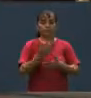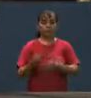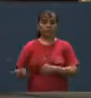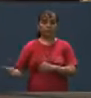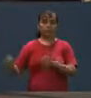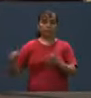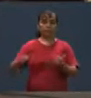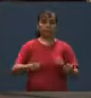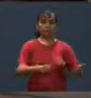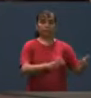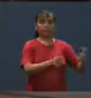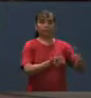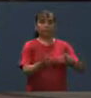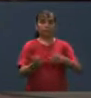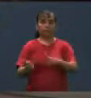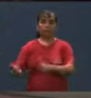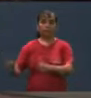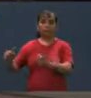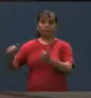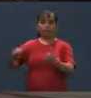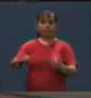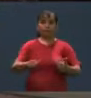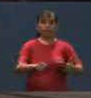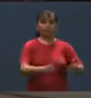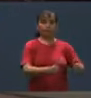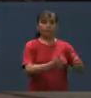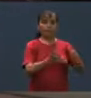Aleluya, aleluya, aleluya,